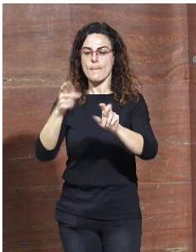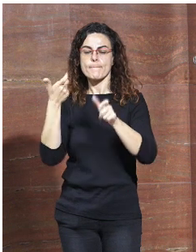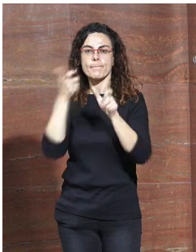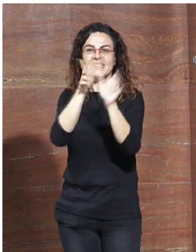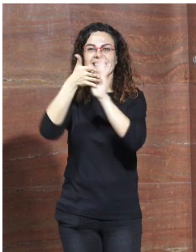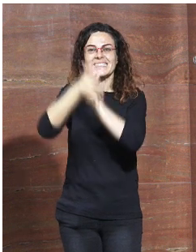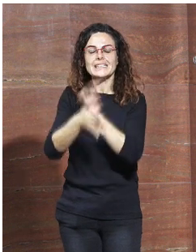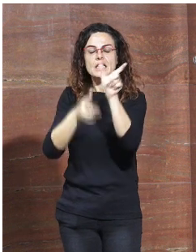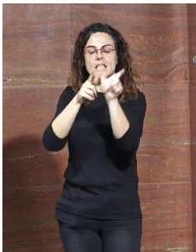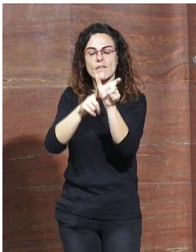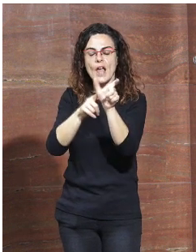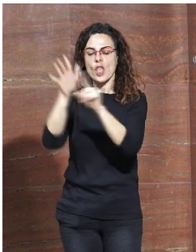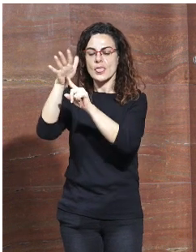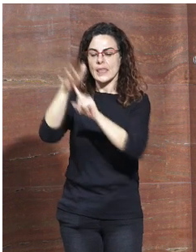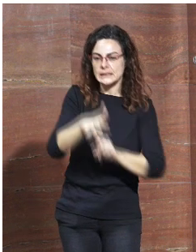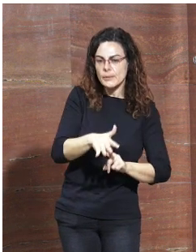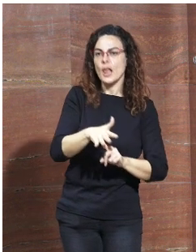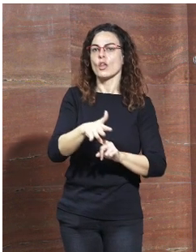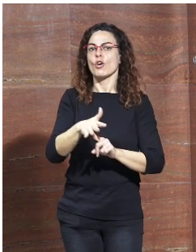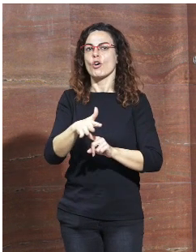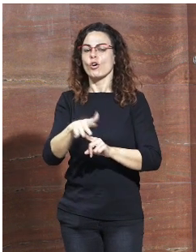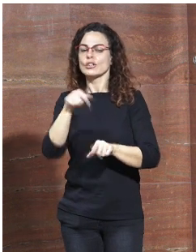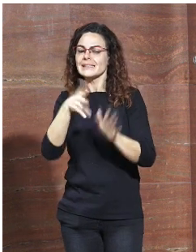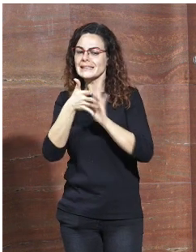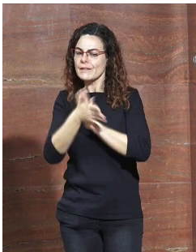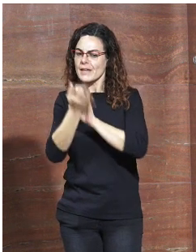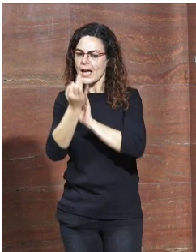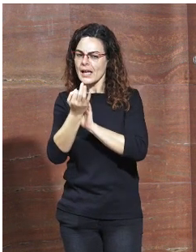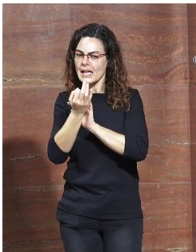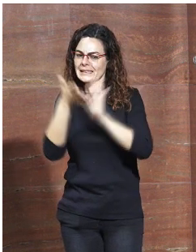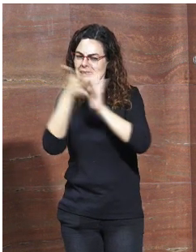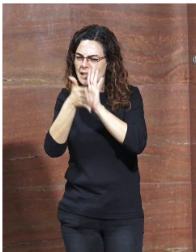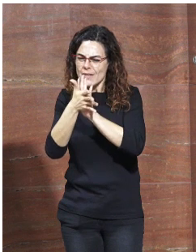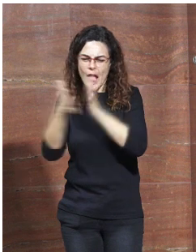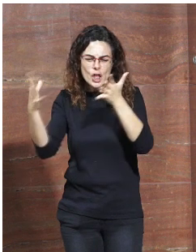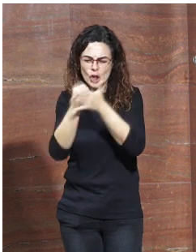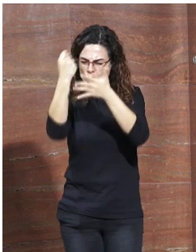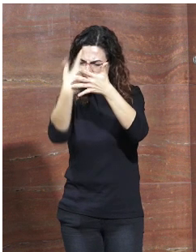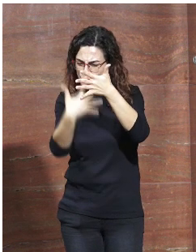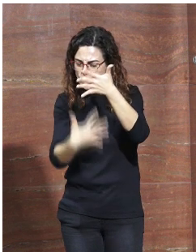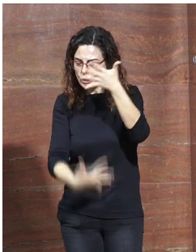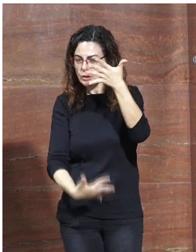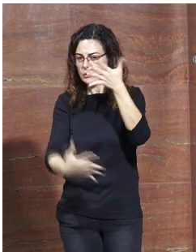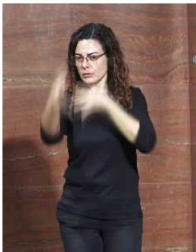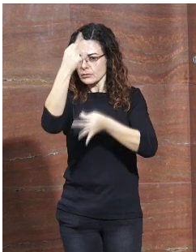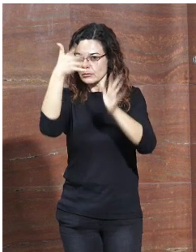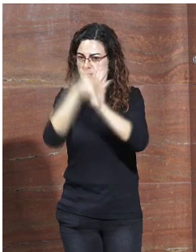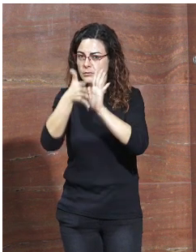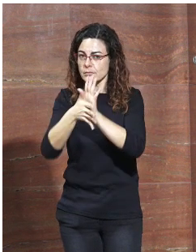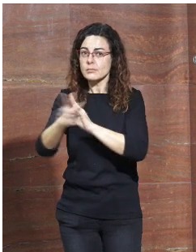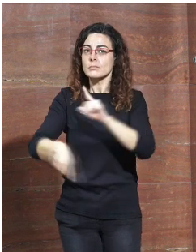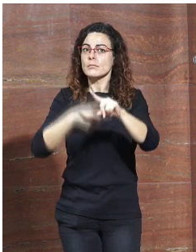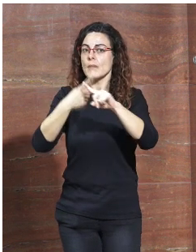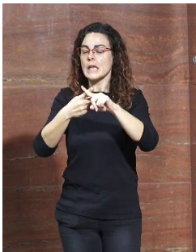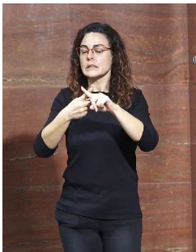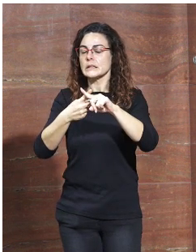que diseccionáramos su naturaleza, que descifrásemos todos sus significados, todas sus vertientes, incluso aquellas que